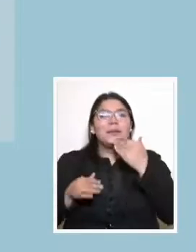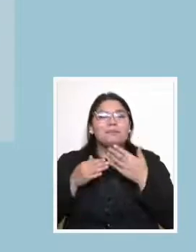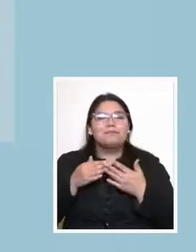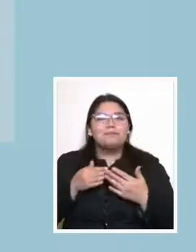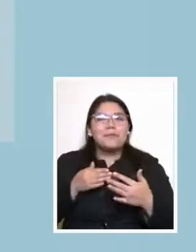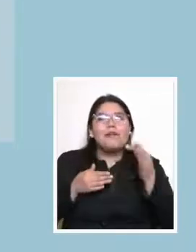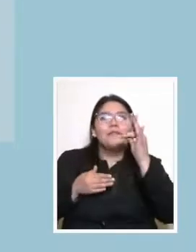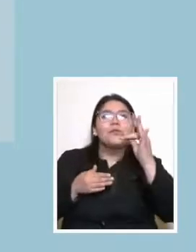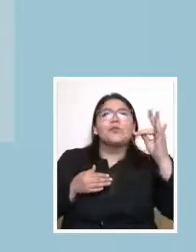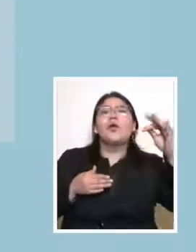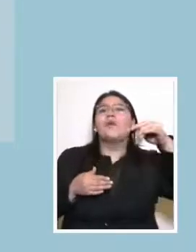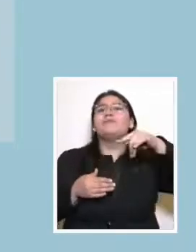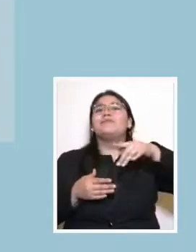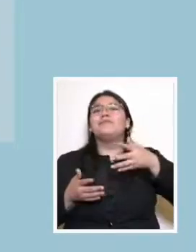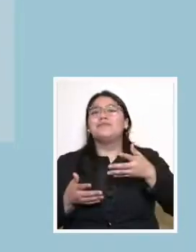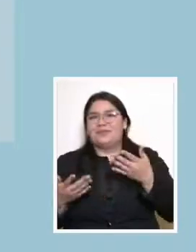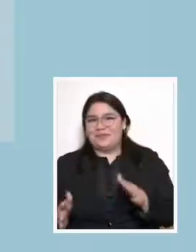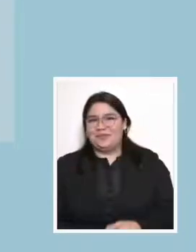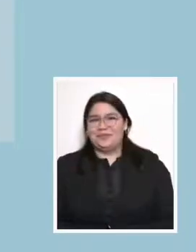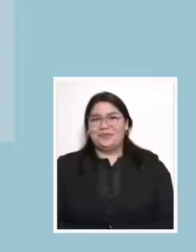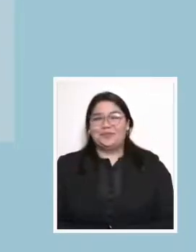espacio.